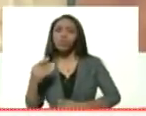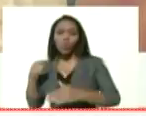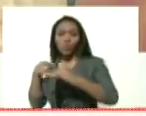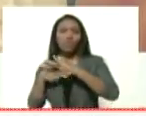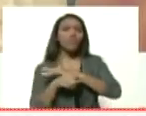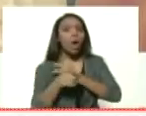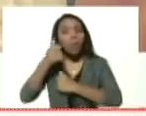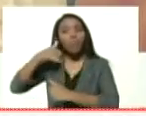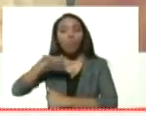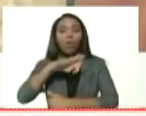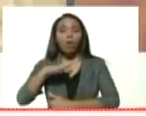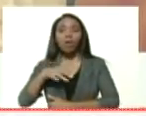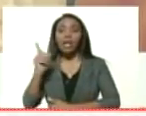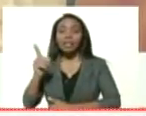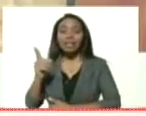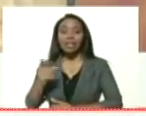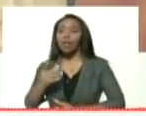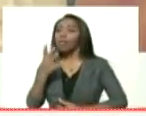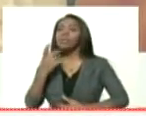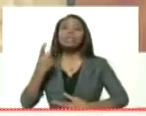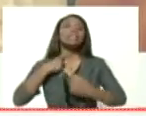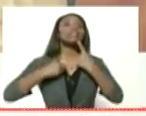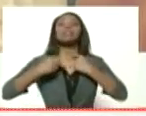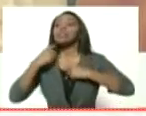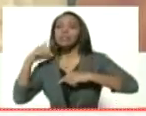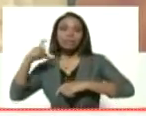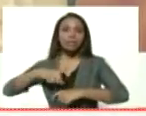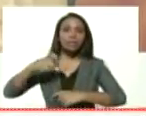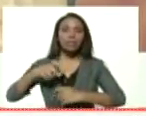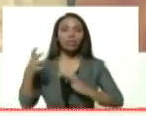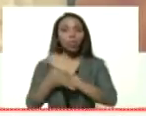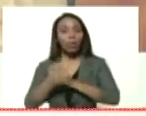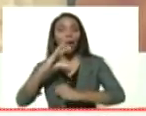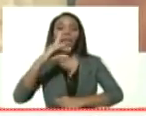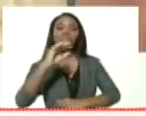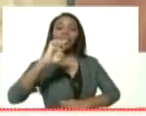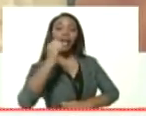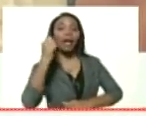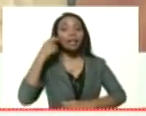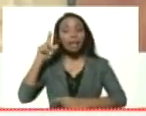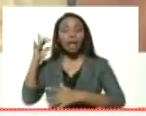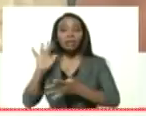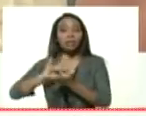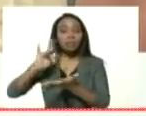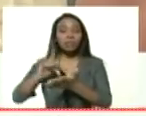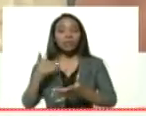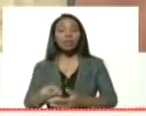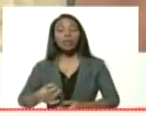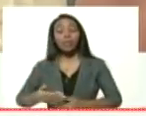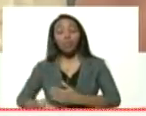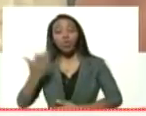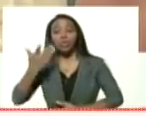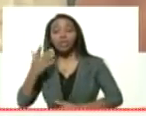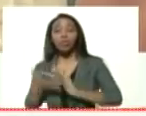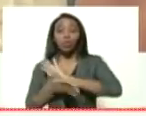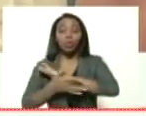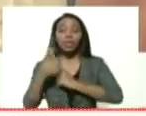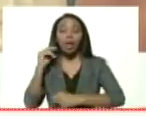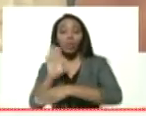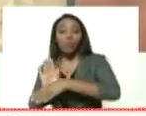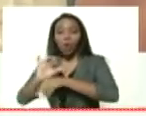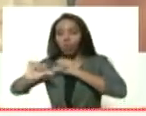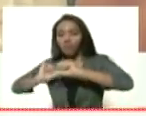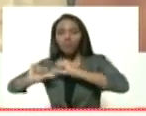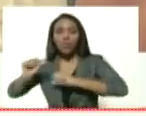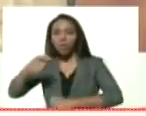población consume desaforadamente. La DEA ha sido el actor internacional clave en la protección de la producción y